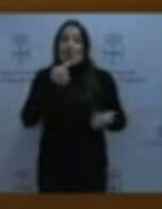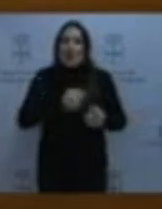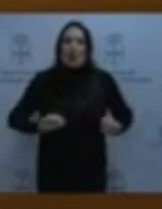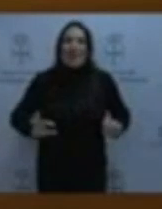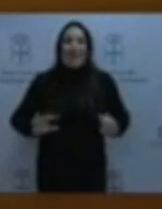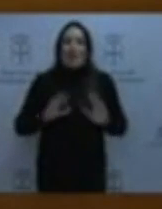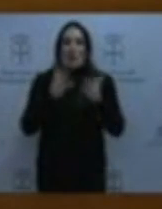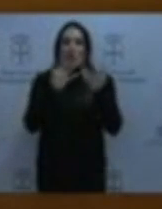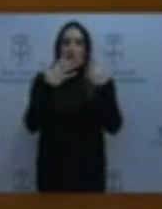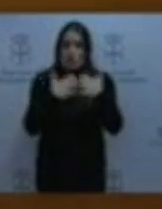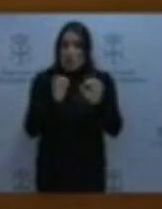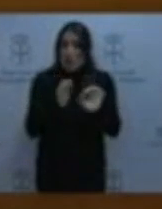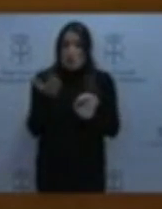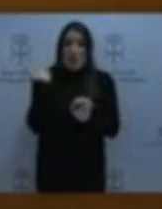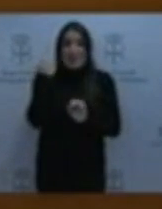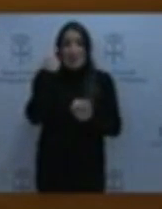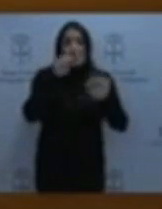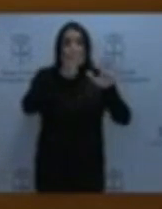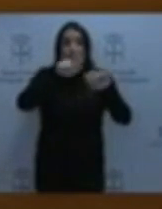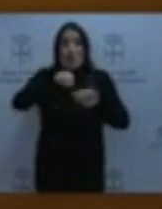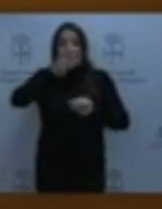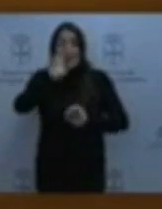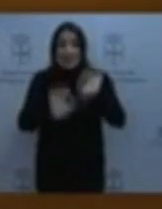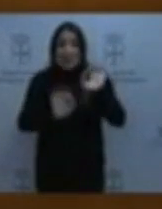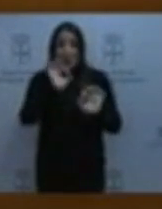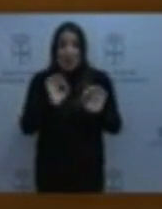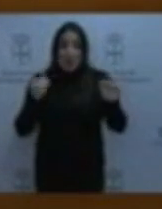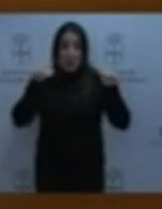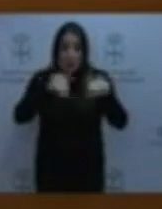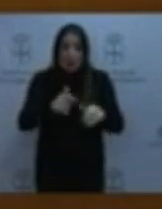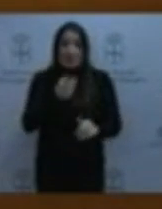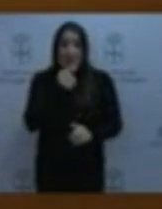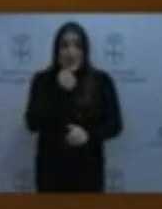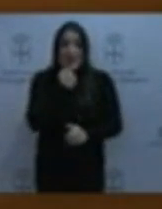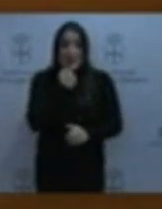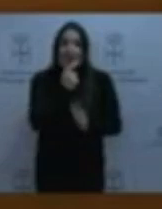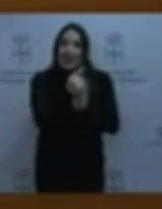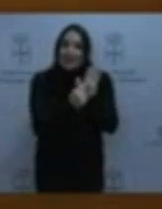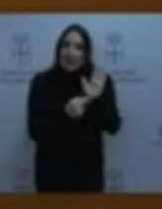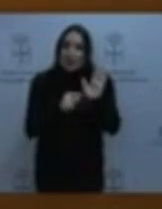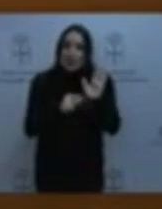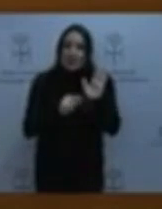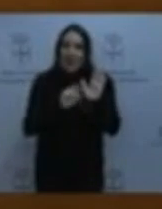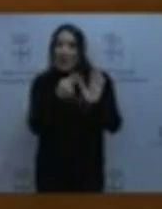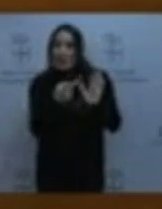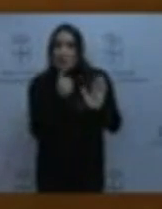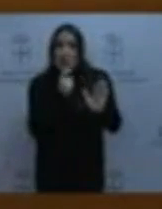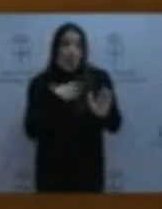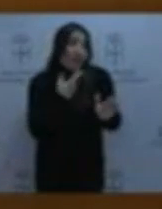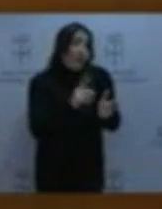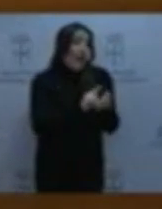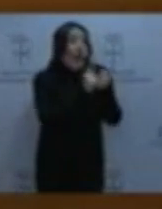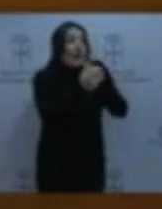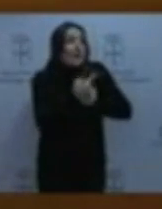ayer mismo sabíamos que cayó un 8,3% en el mes de septiembre. Y a ese dato no hay manera de darle la vuelta. Bueno, le darán la vuelta a esos que